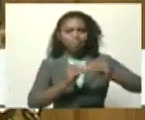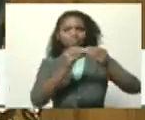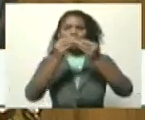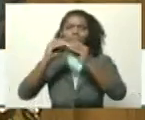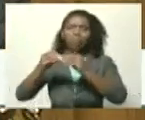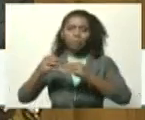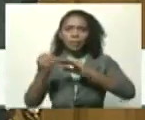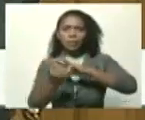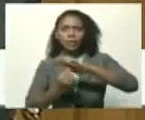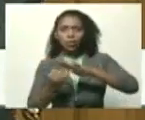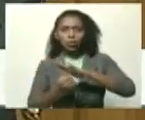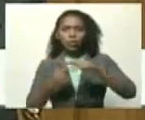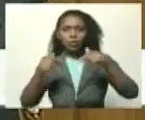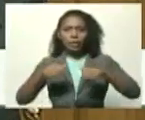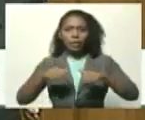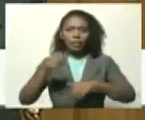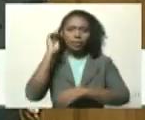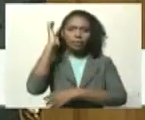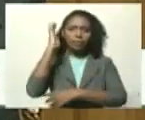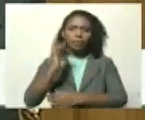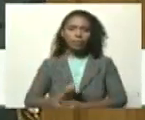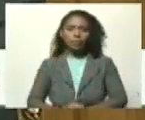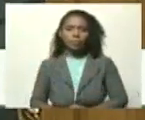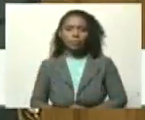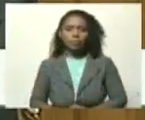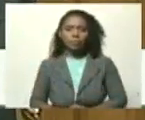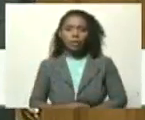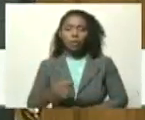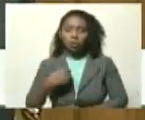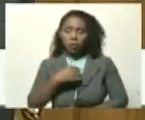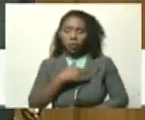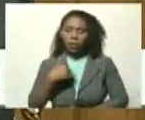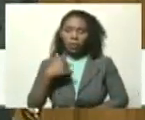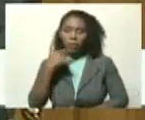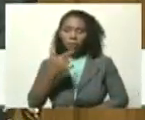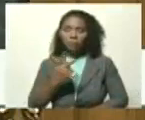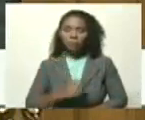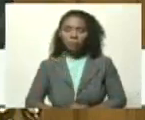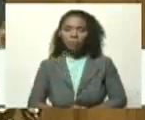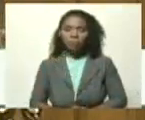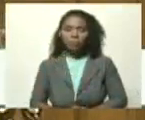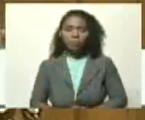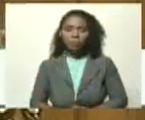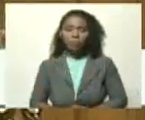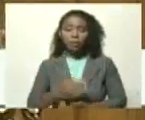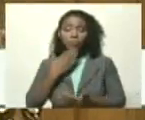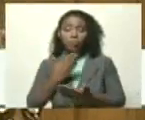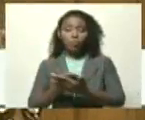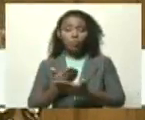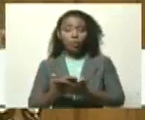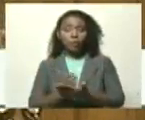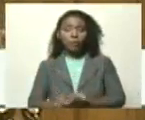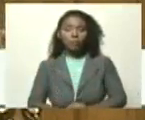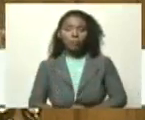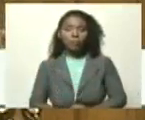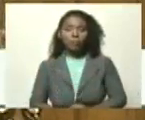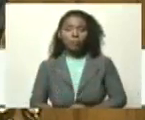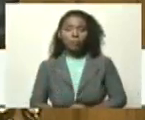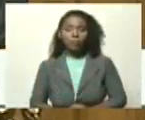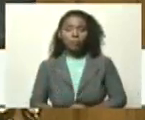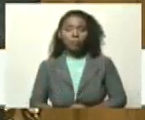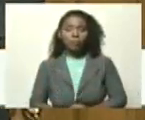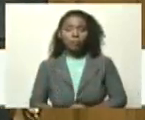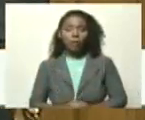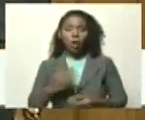institucional de este Parlamento. Yo me atrevo a decirles y a proponerles que con el